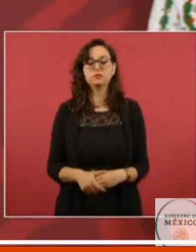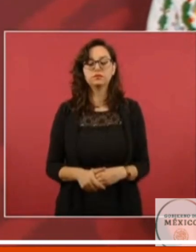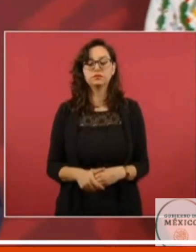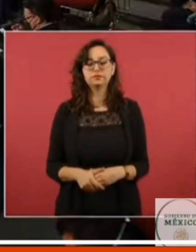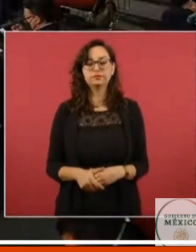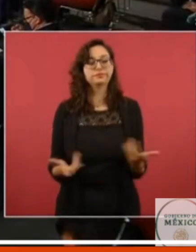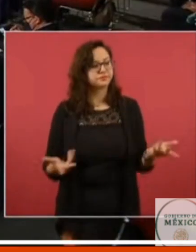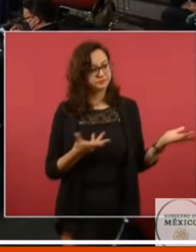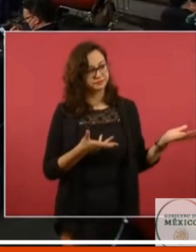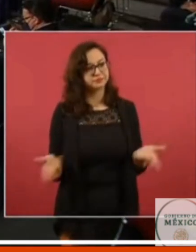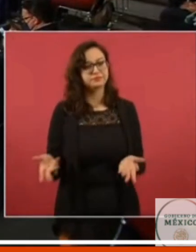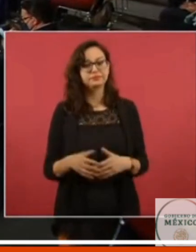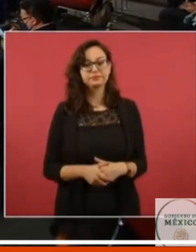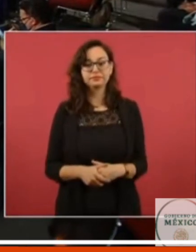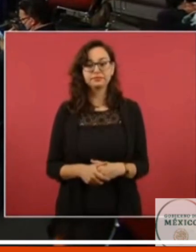Pues vamos adelante.